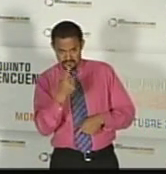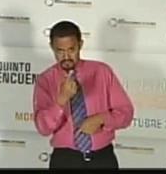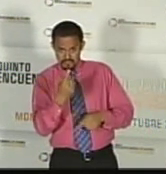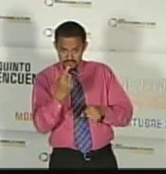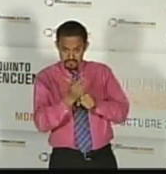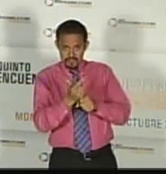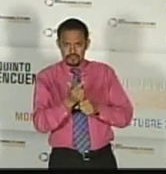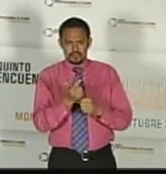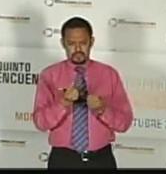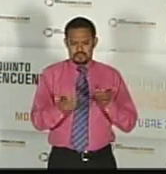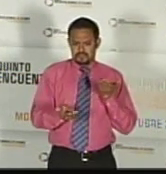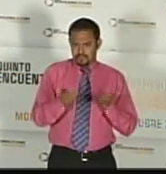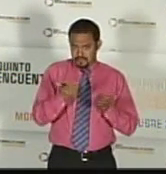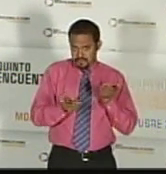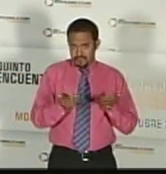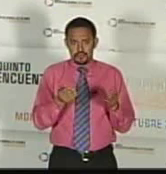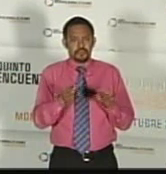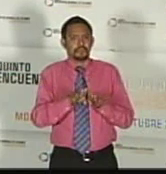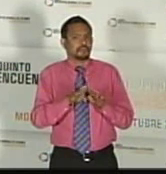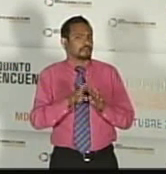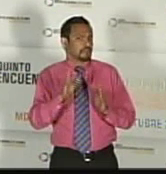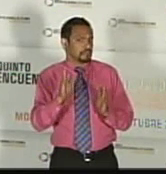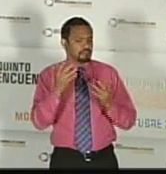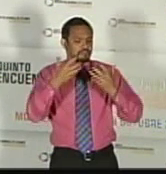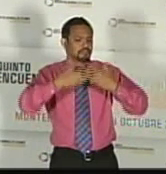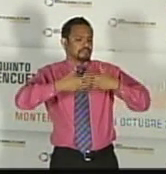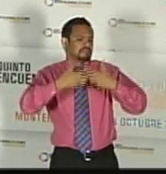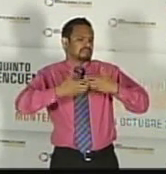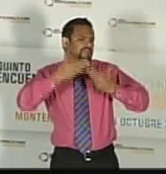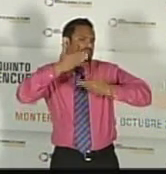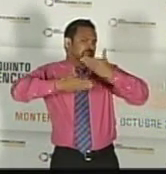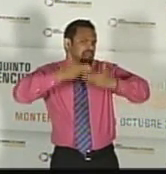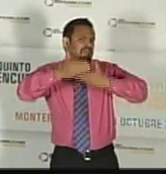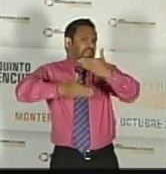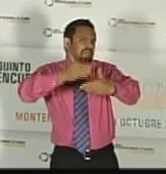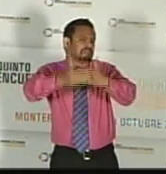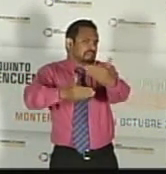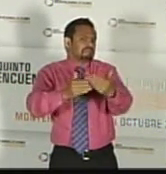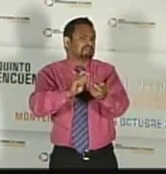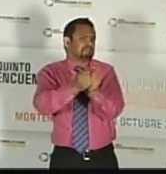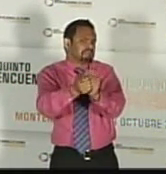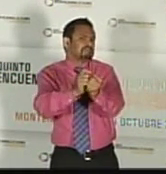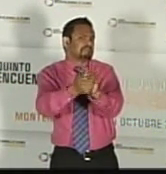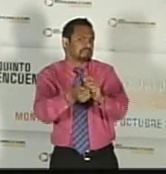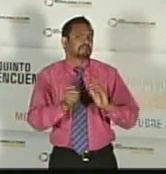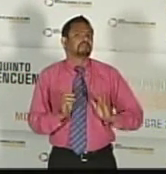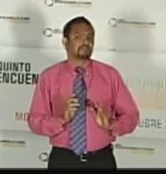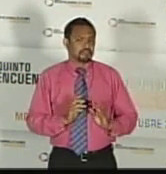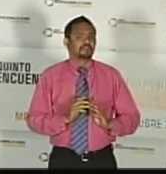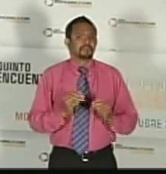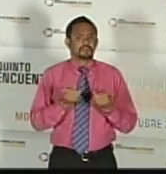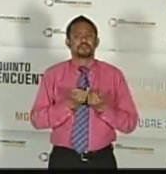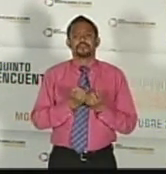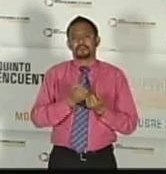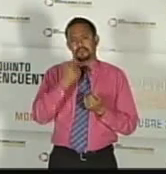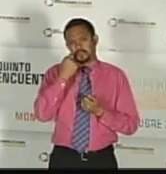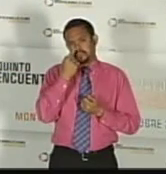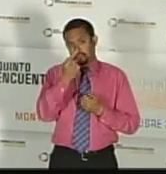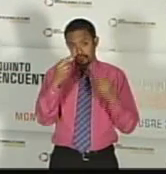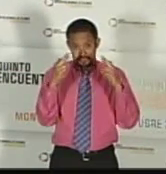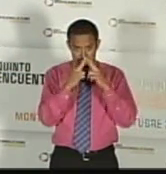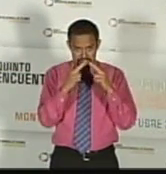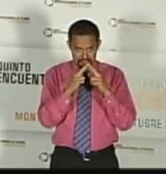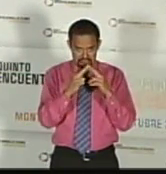en contraste con el punto de vista mecanístico de la evolución y la punta visión religiosa